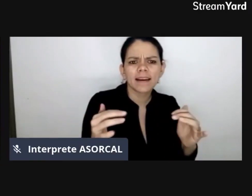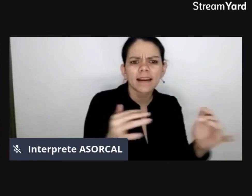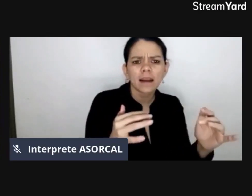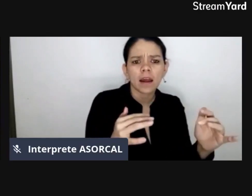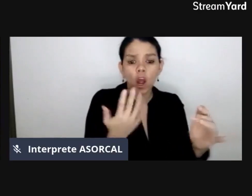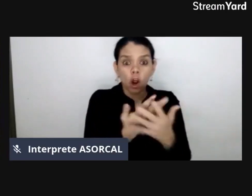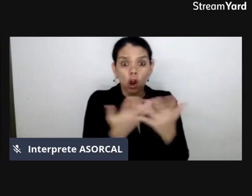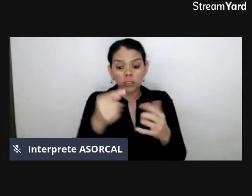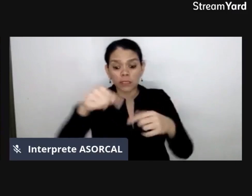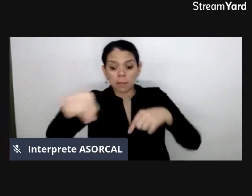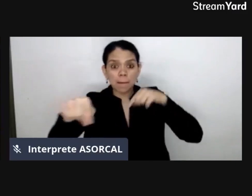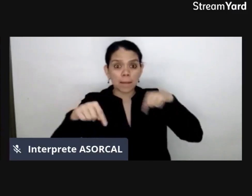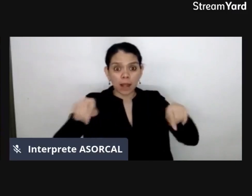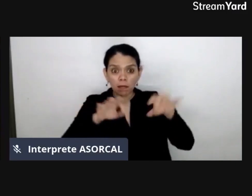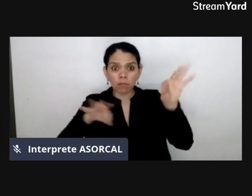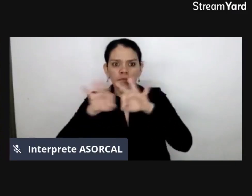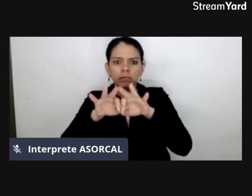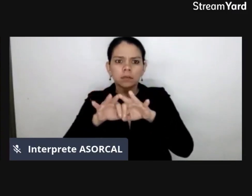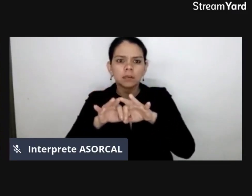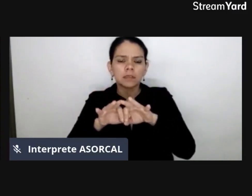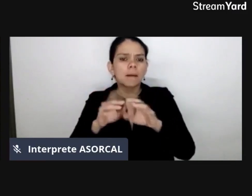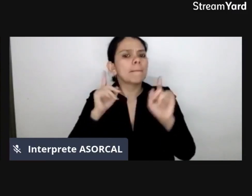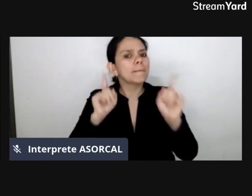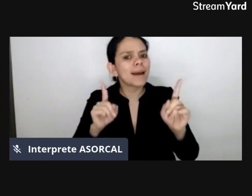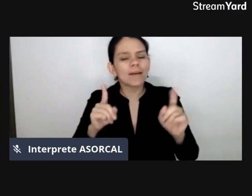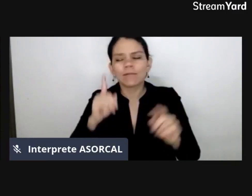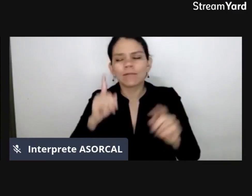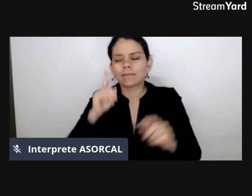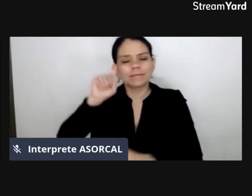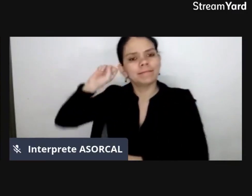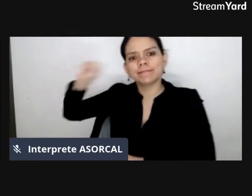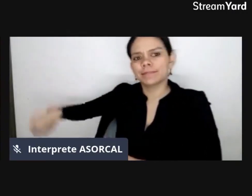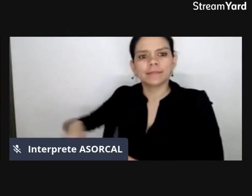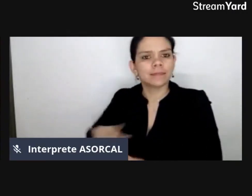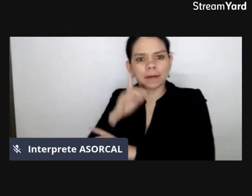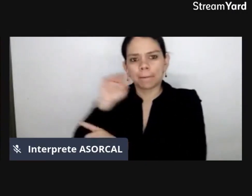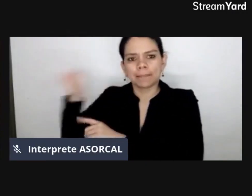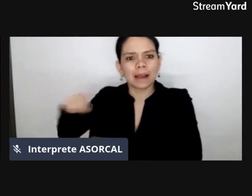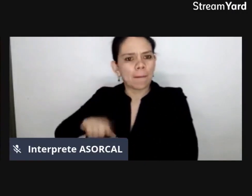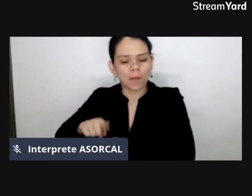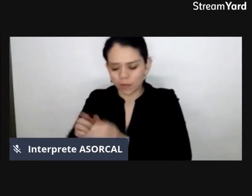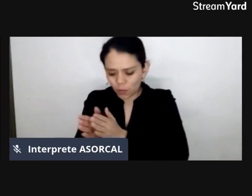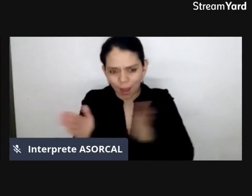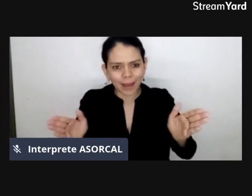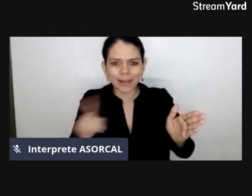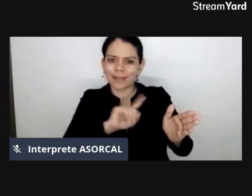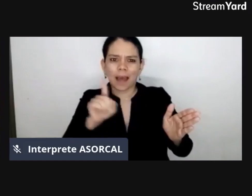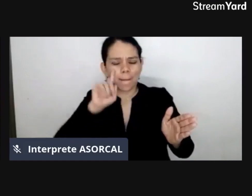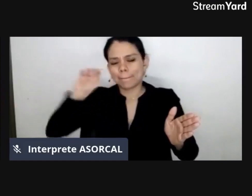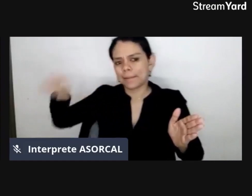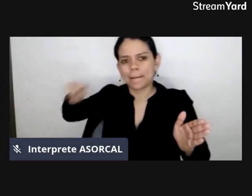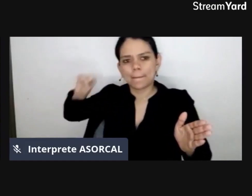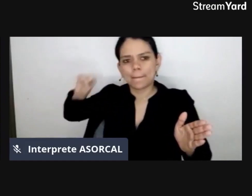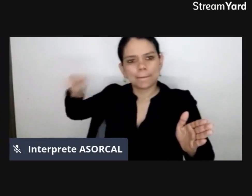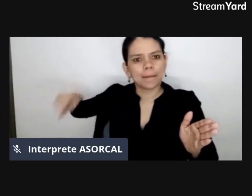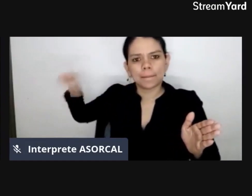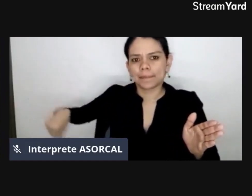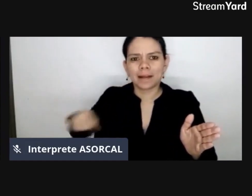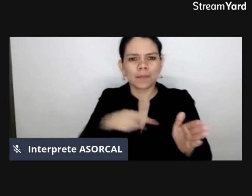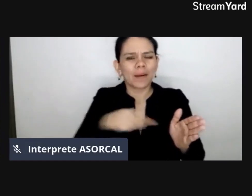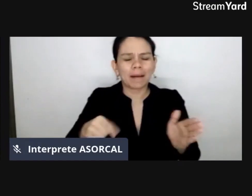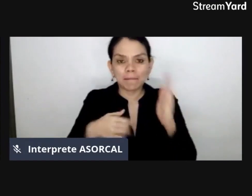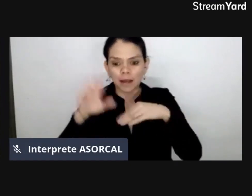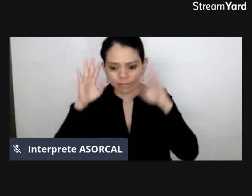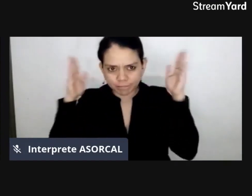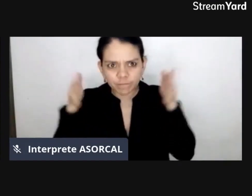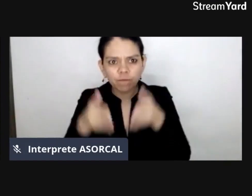pero que fueron superados por los acontecimientos en el año 1980. En este contexto, la insatisfacción de las necesidades básicas